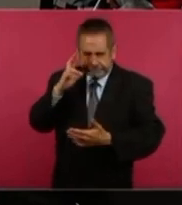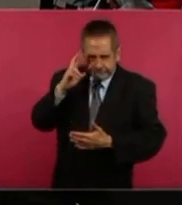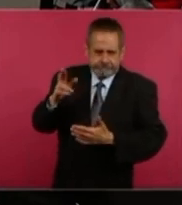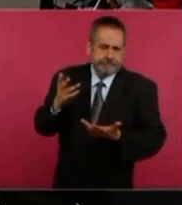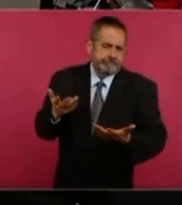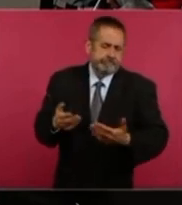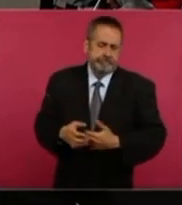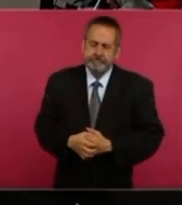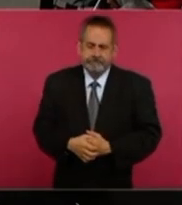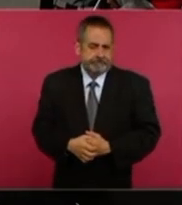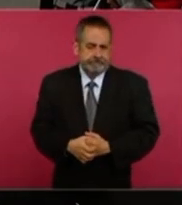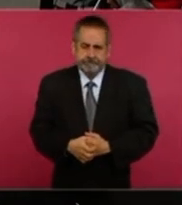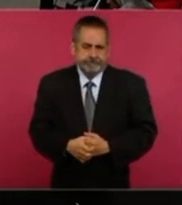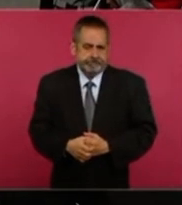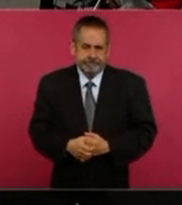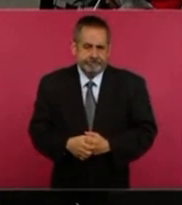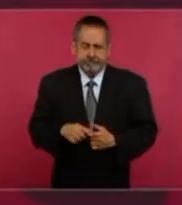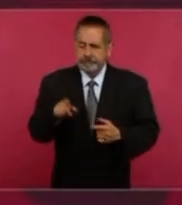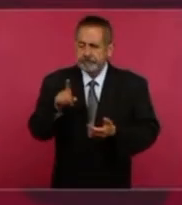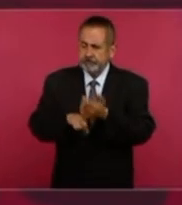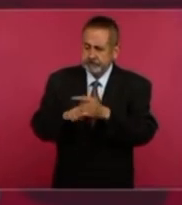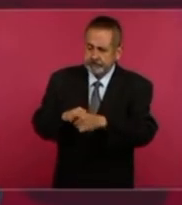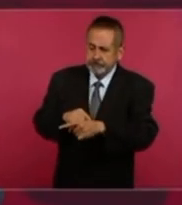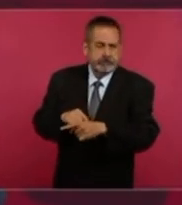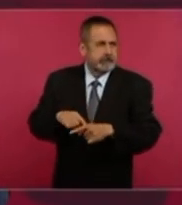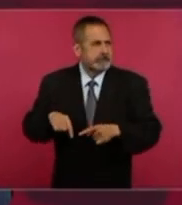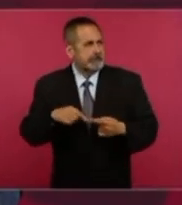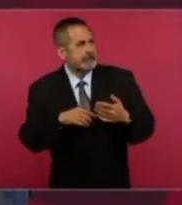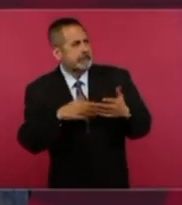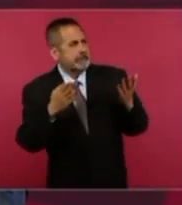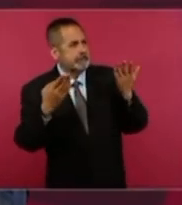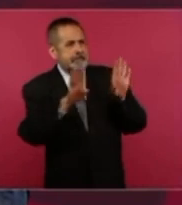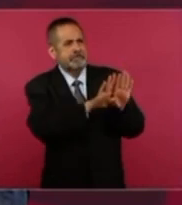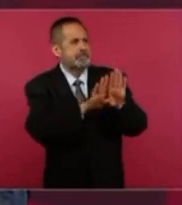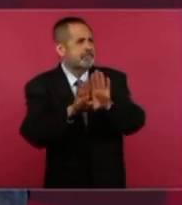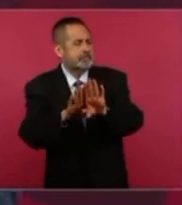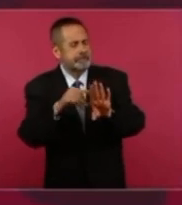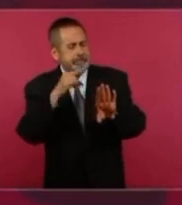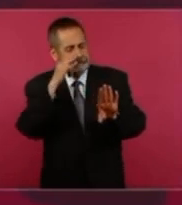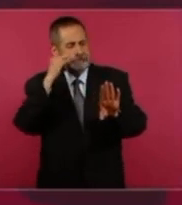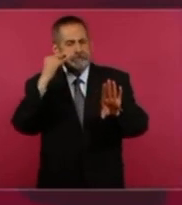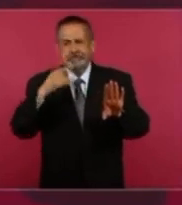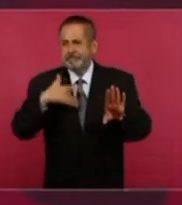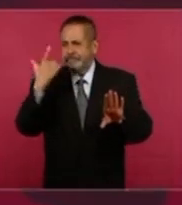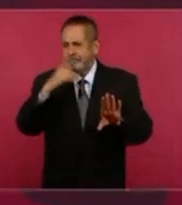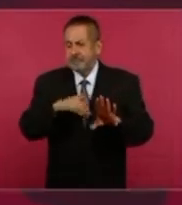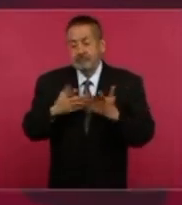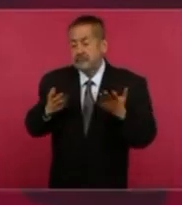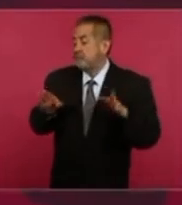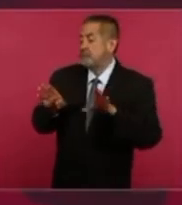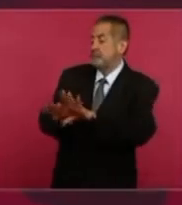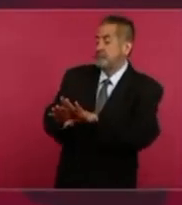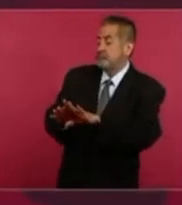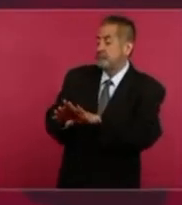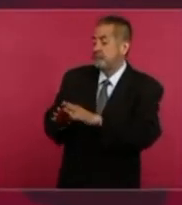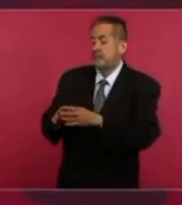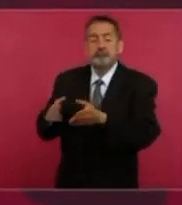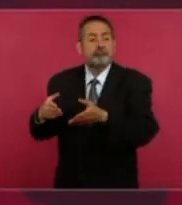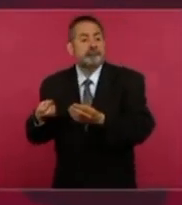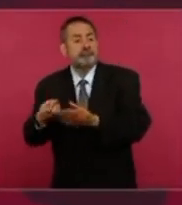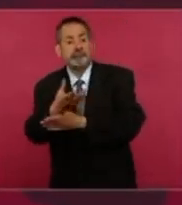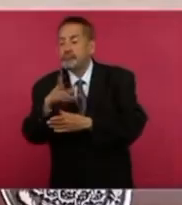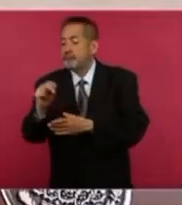Eso es un agravio mayor al pueblo de Cuba, el que se le bloquee, el que